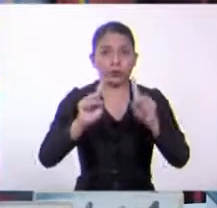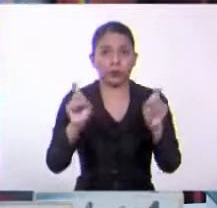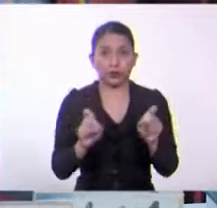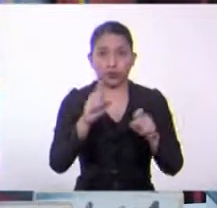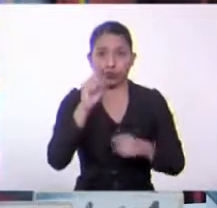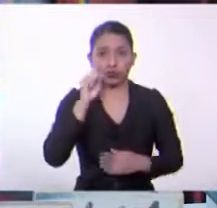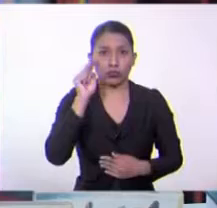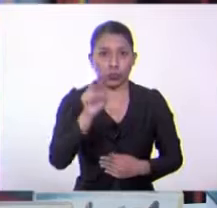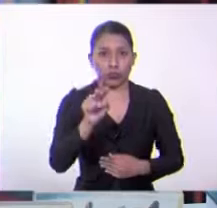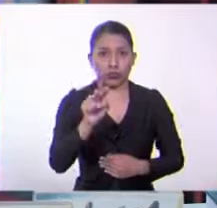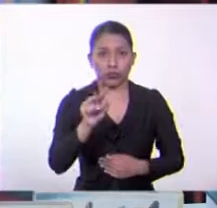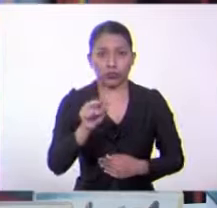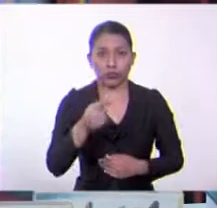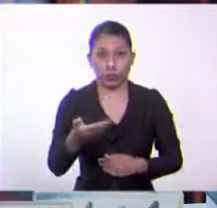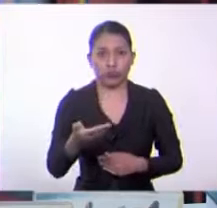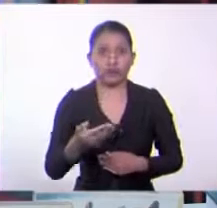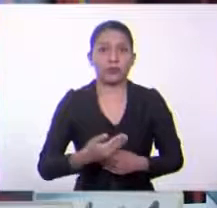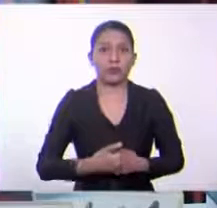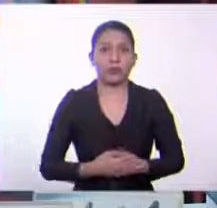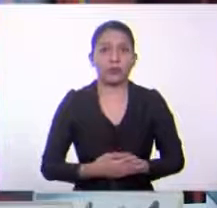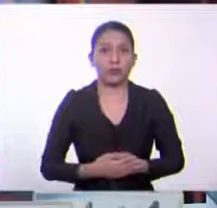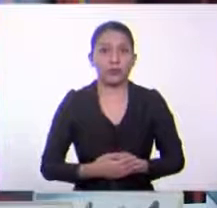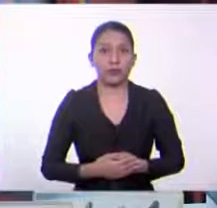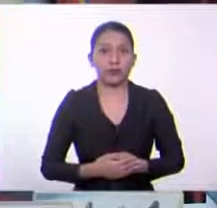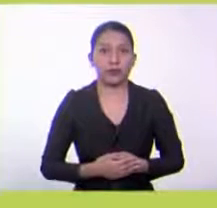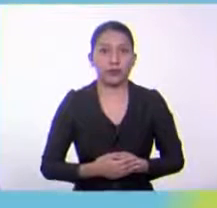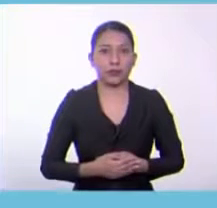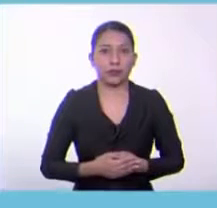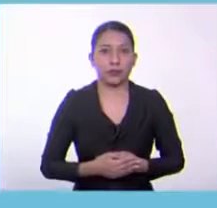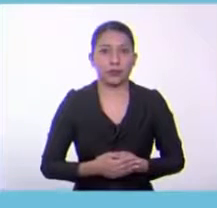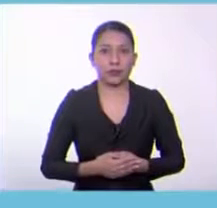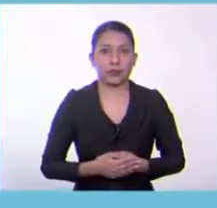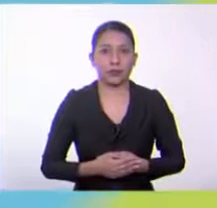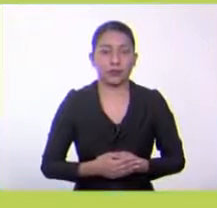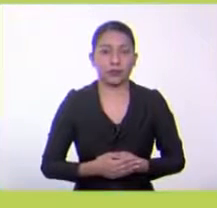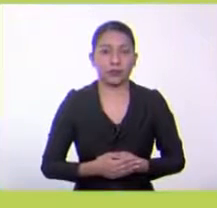a continuación en tu pantalla. Comencemos.